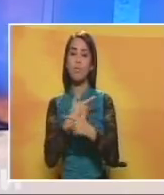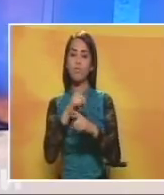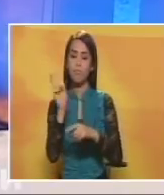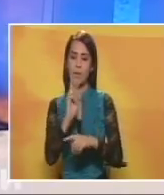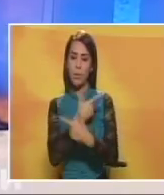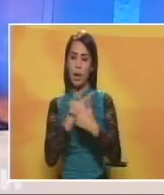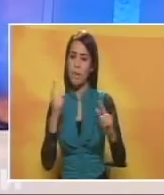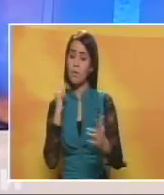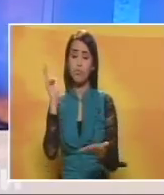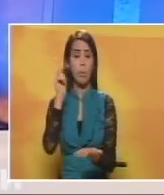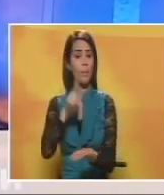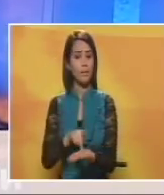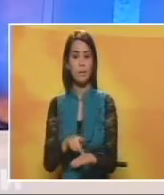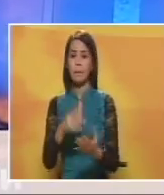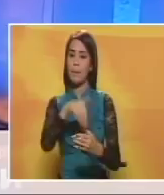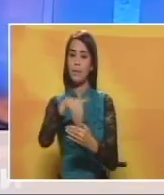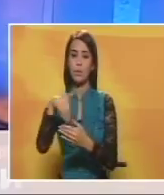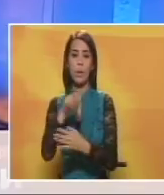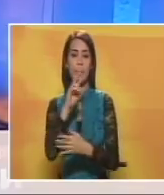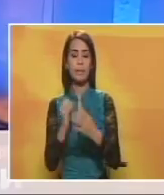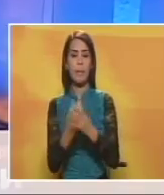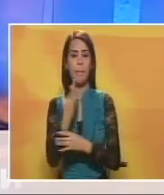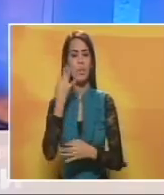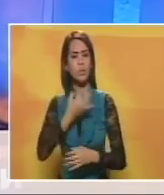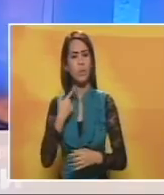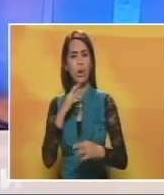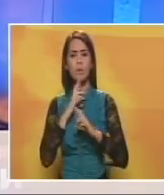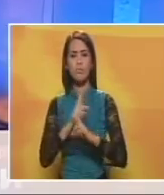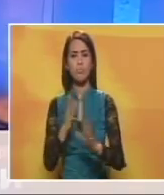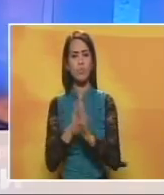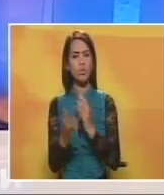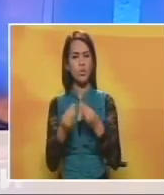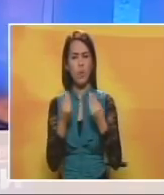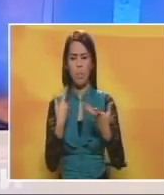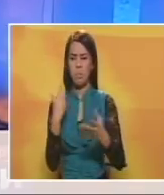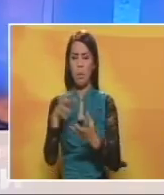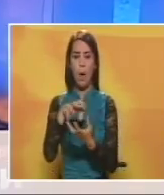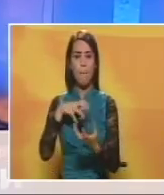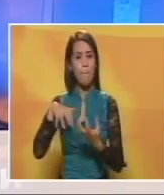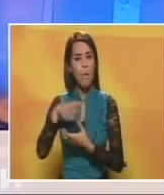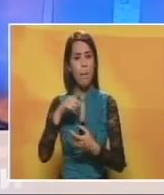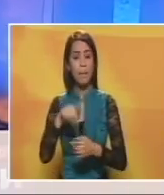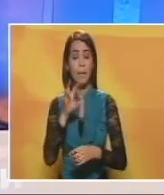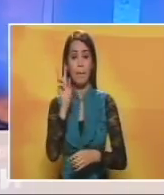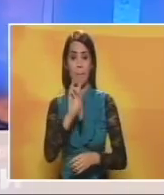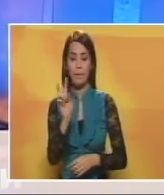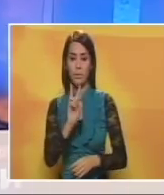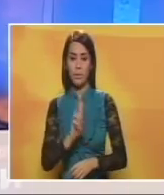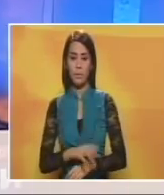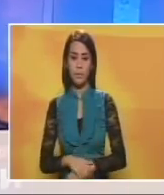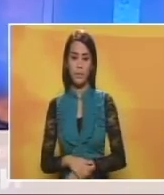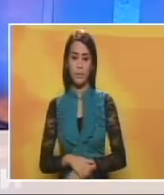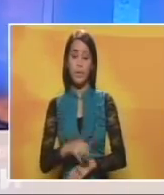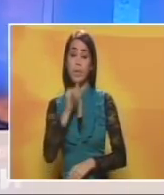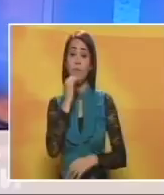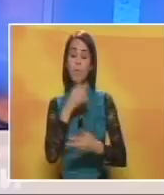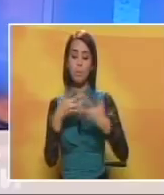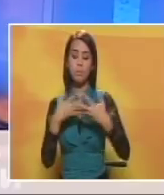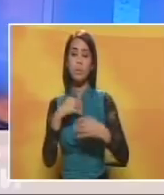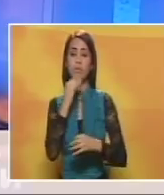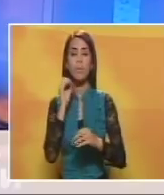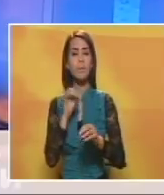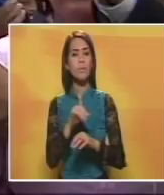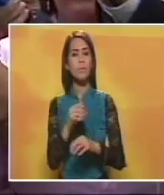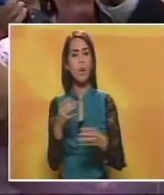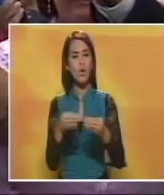no participar en las elecciones del 20 de mayo. Aseguran que los resultados solo agudizarán la crisis en el país. Mediante un comunicado, el Frente Amplio afirmó que